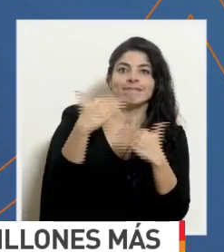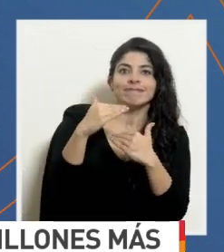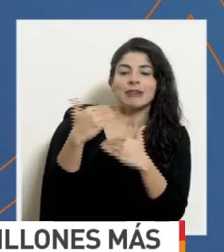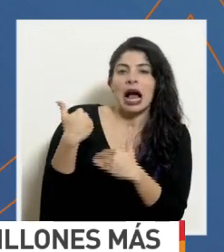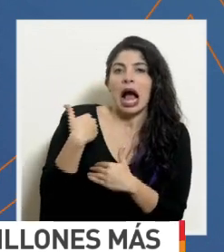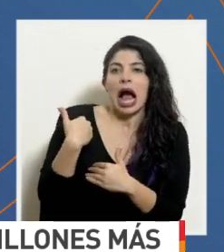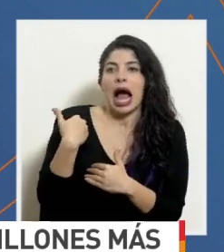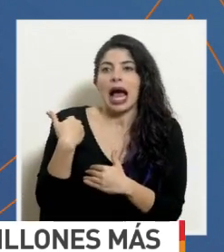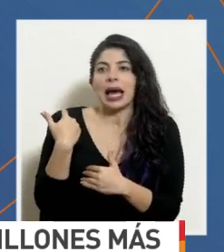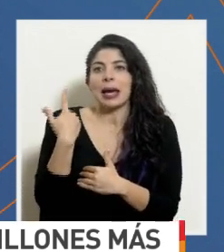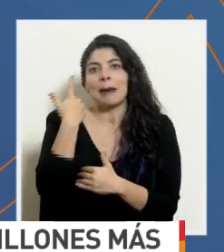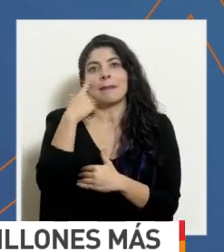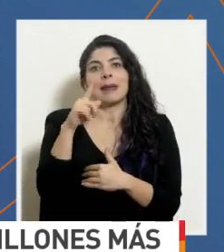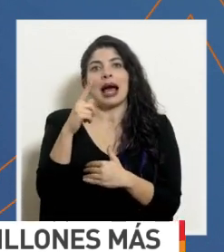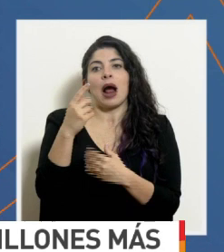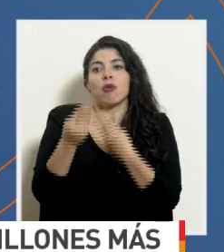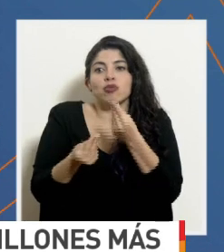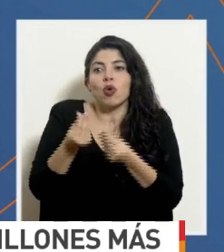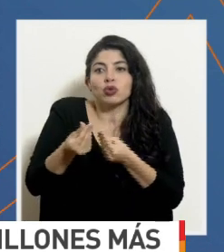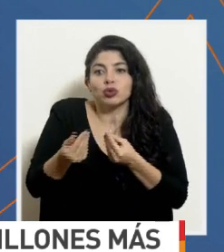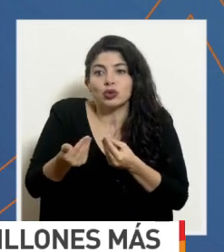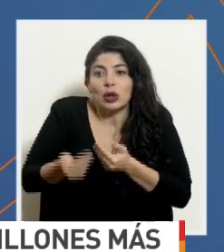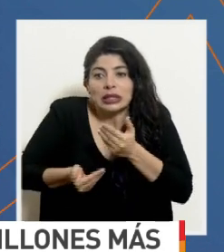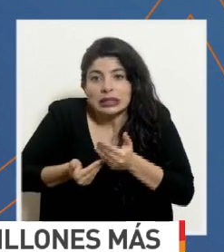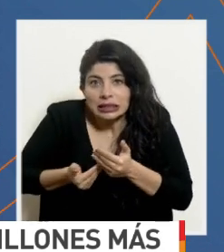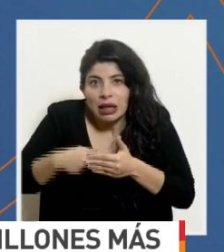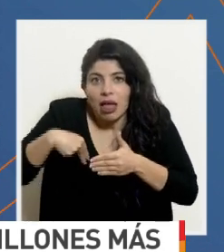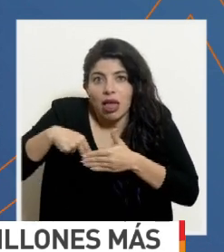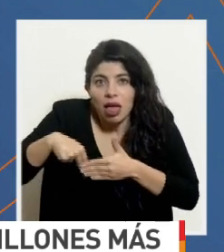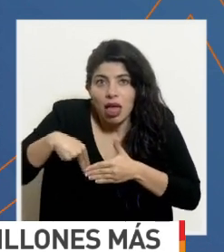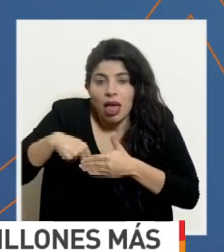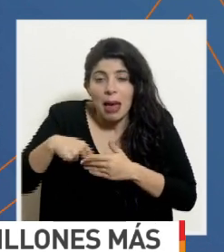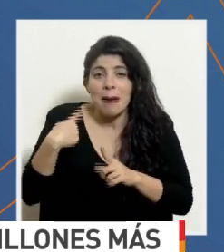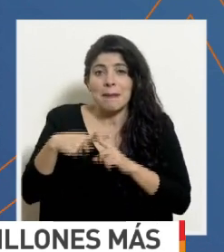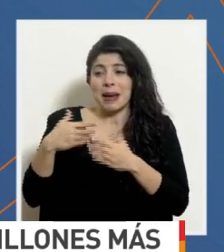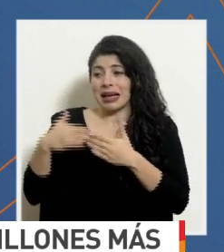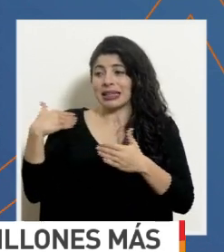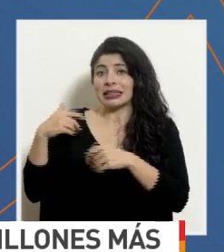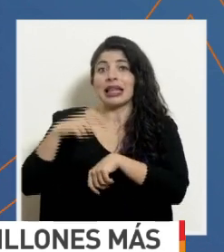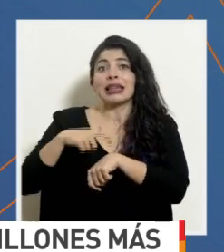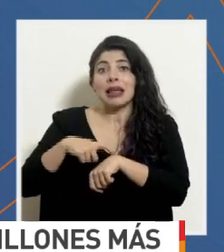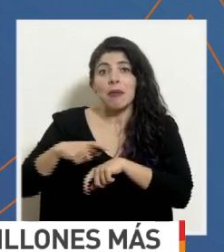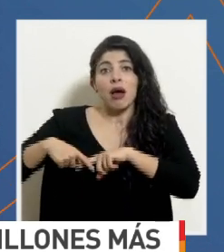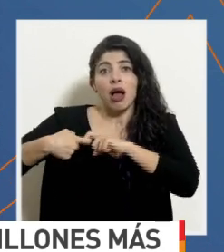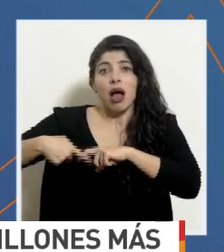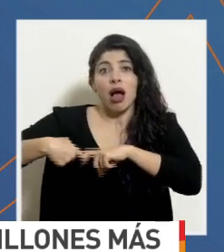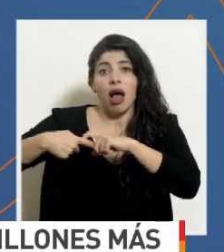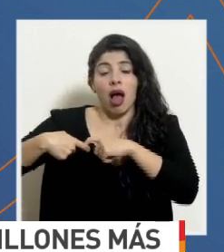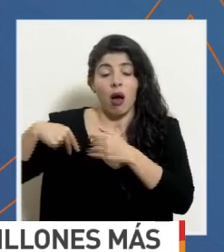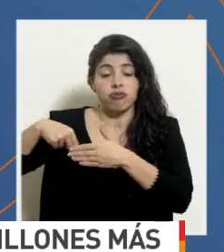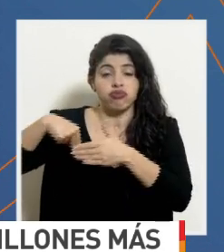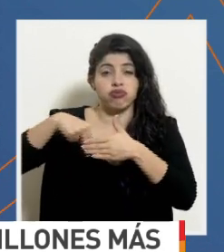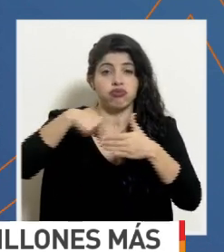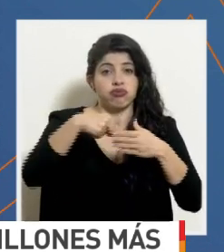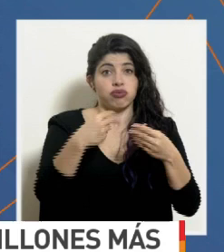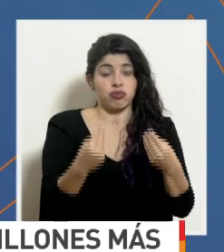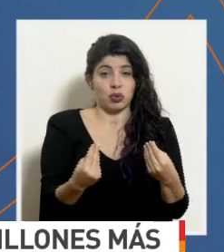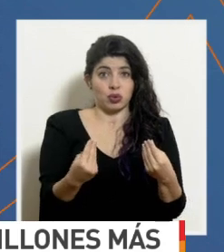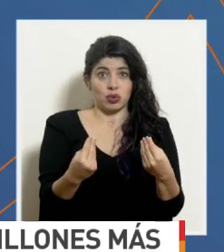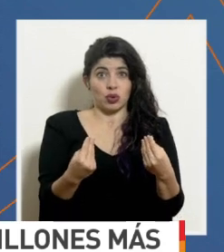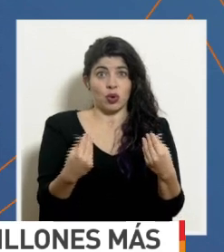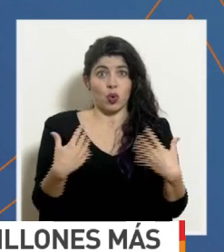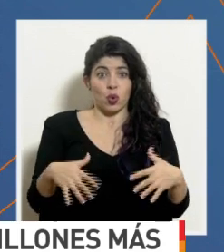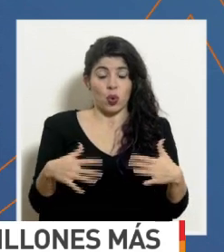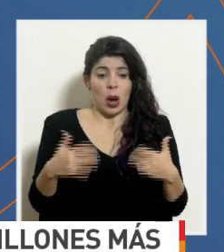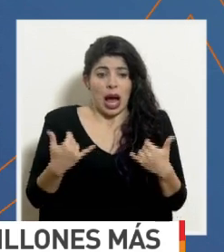tenemos para poner a fluir la producción y todos los tiempos que hemos tenido que guardar recesos. Es así como hemos